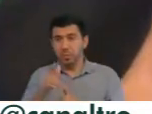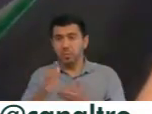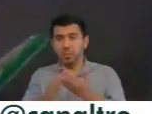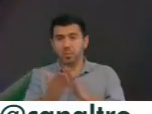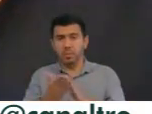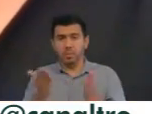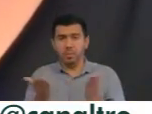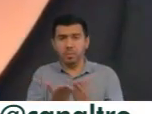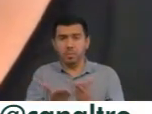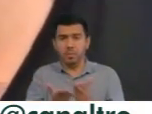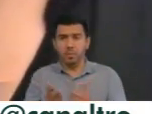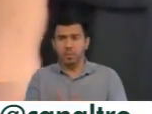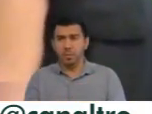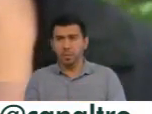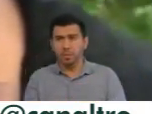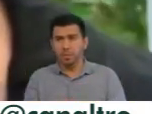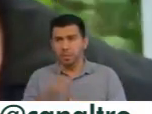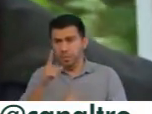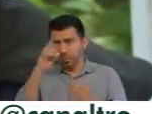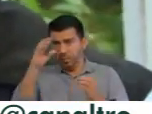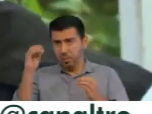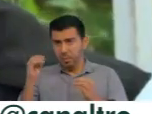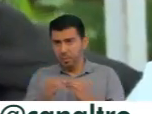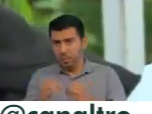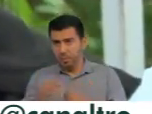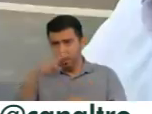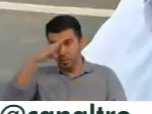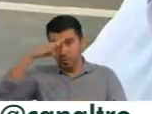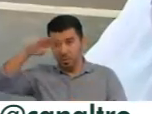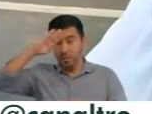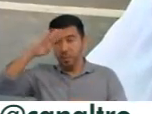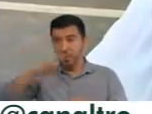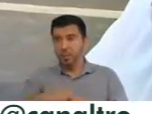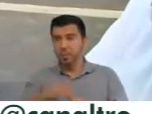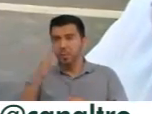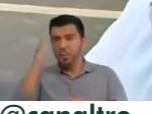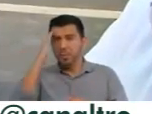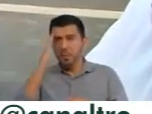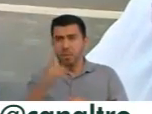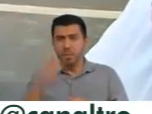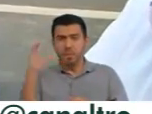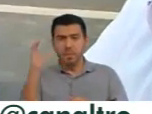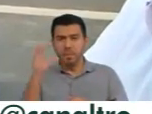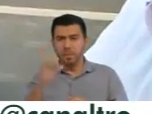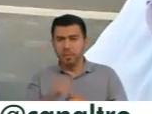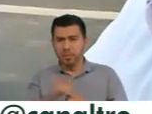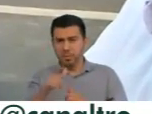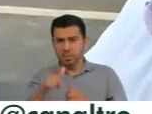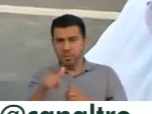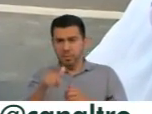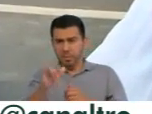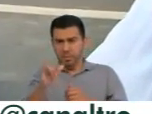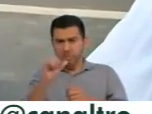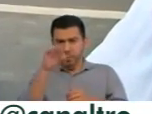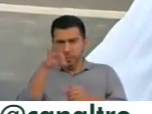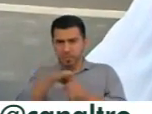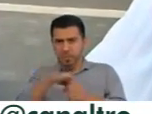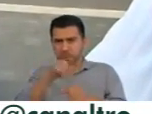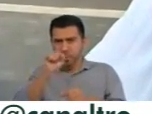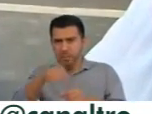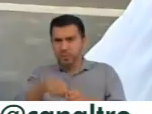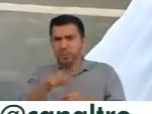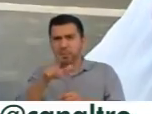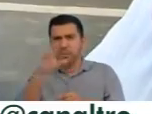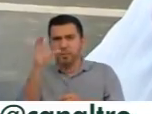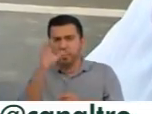contenido del tratado o acuerdo realizado en Habana, y sabemos que Colombia a partir de ese sí cambiará, porque es un